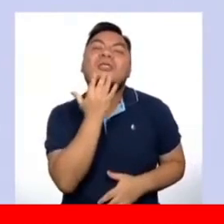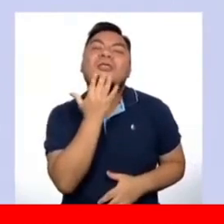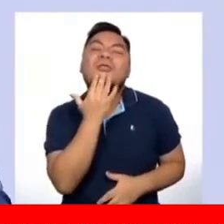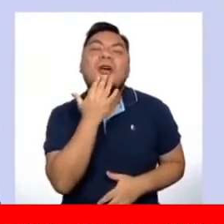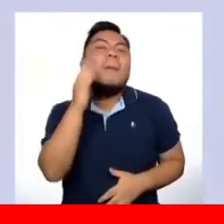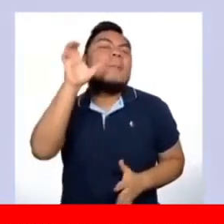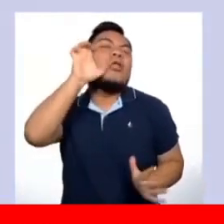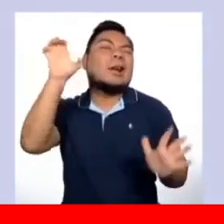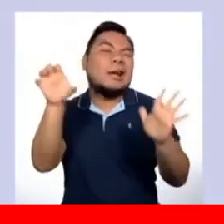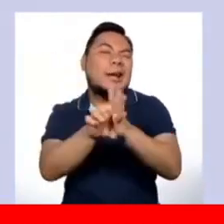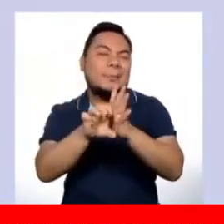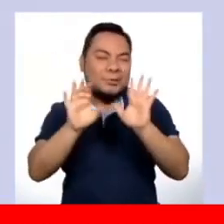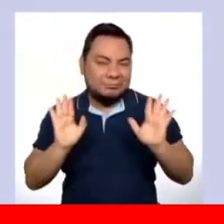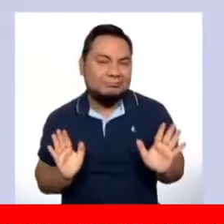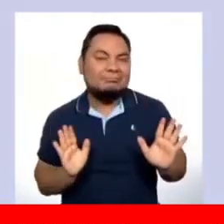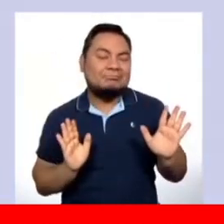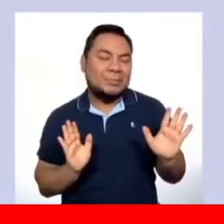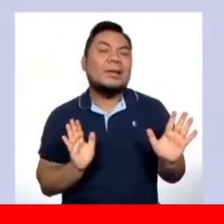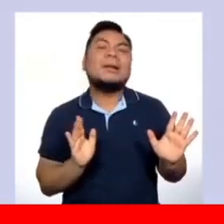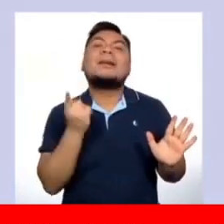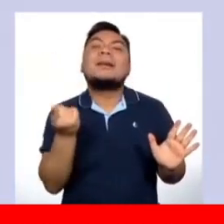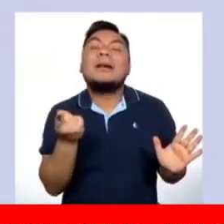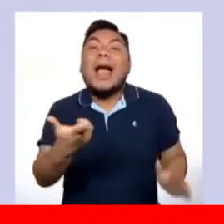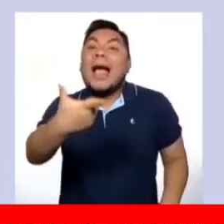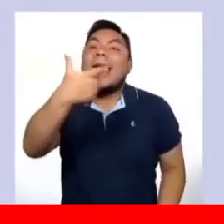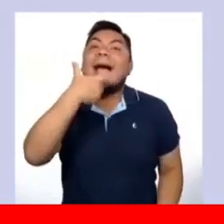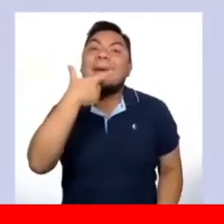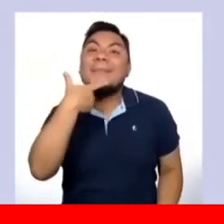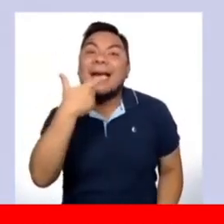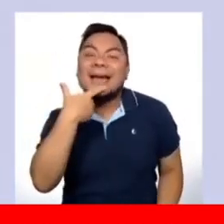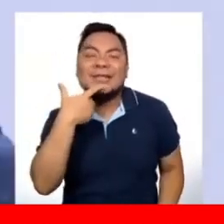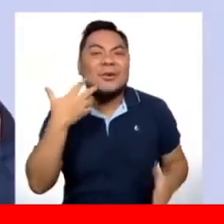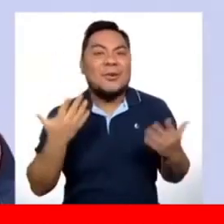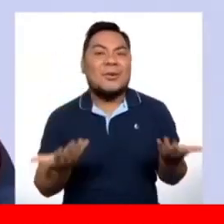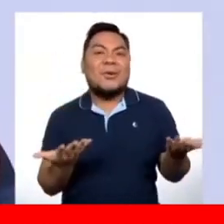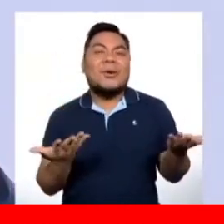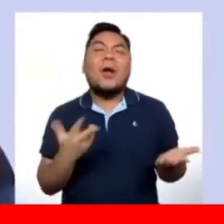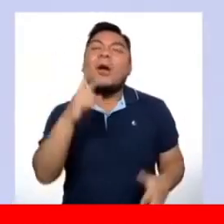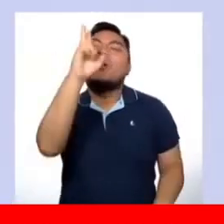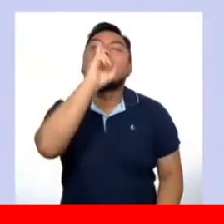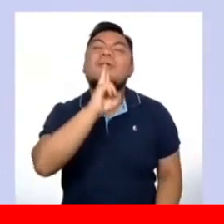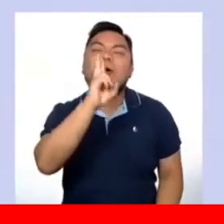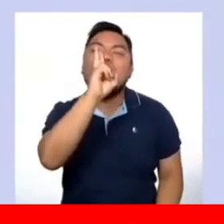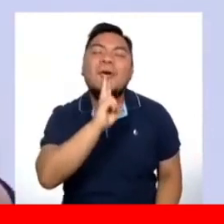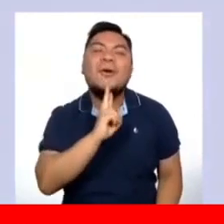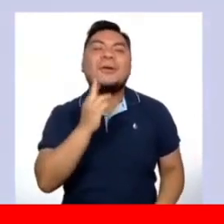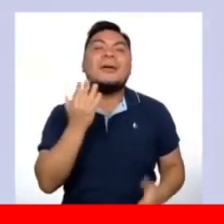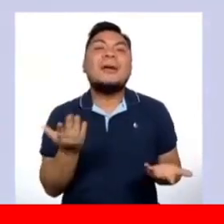colores. Por ejemplo, amarillo,